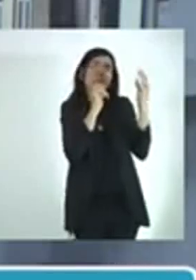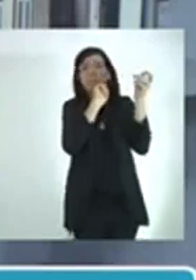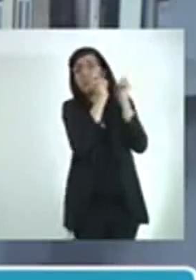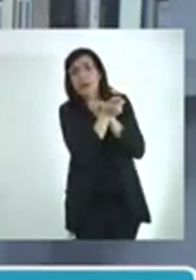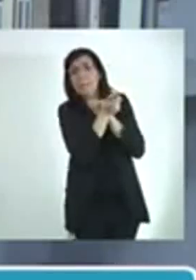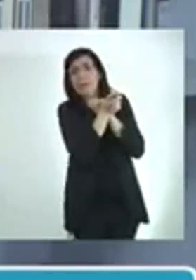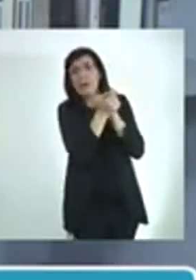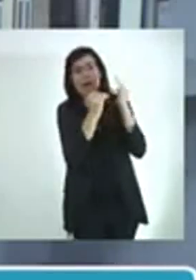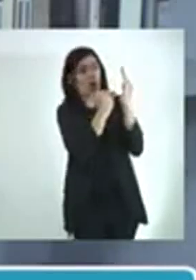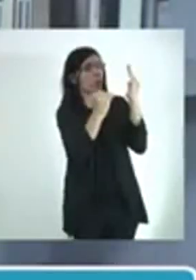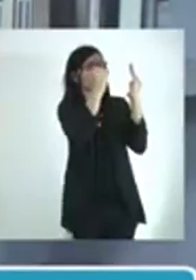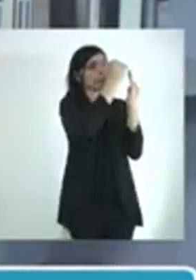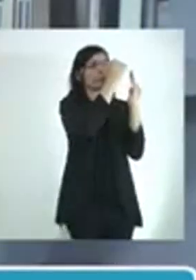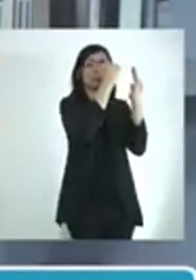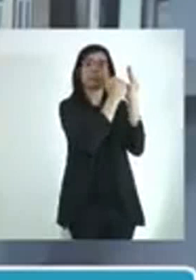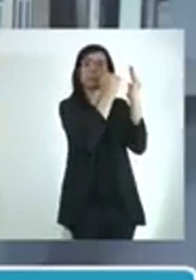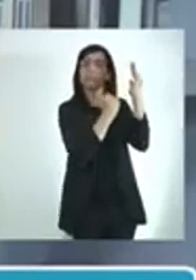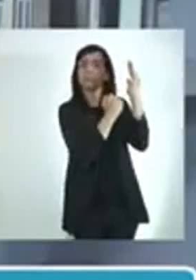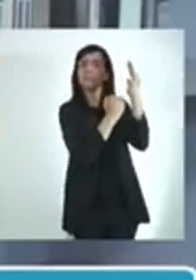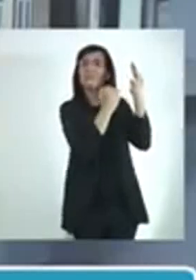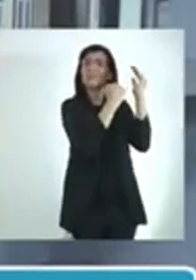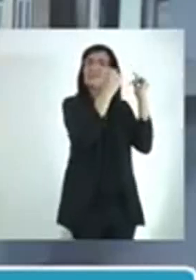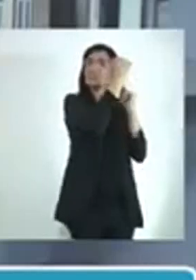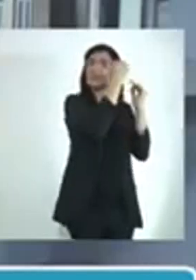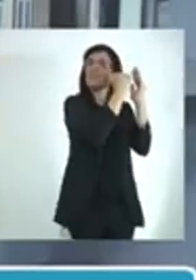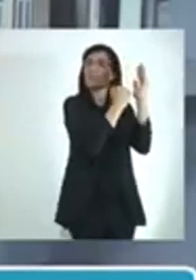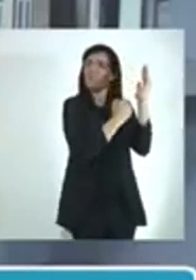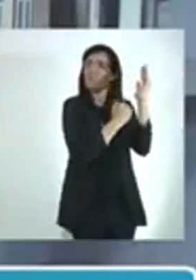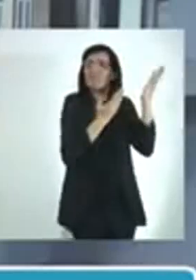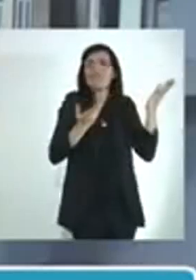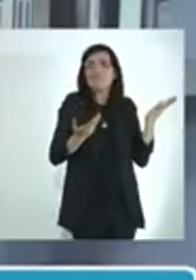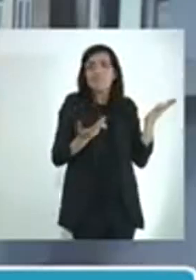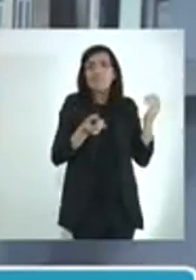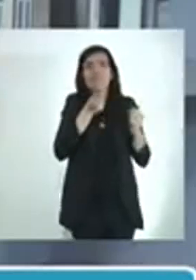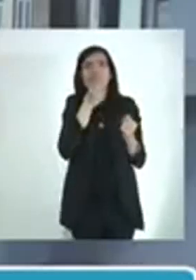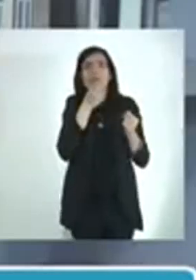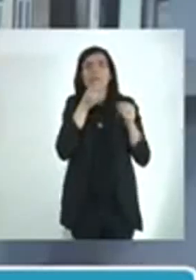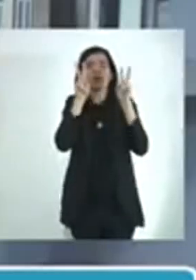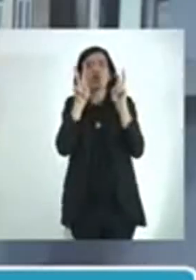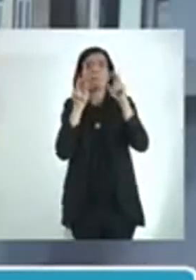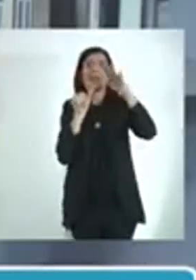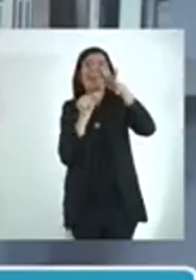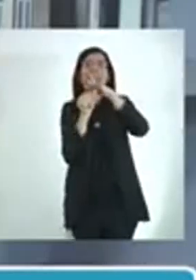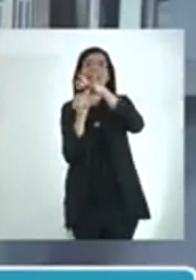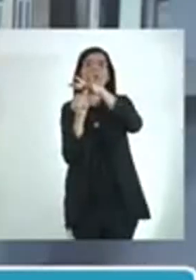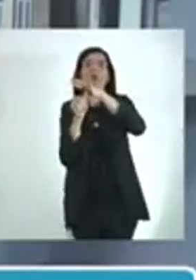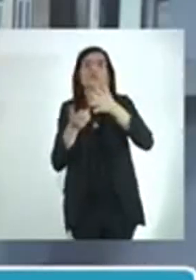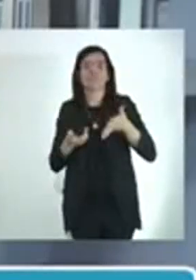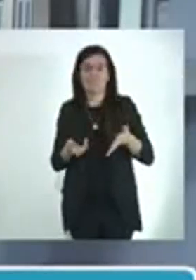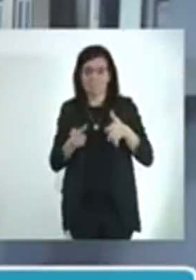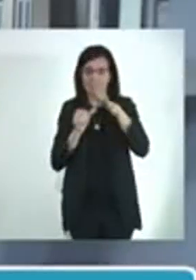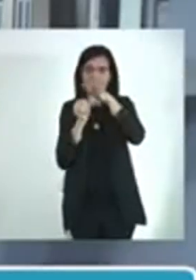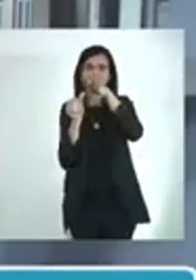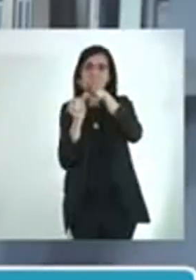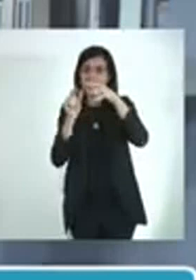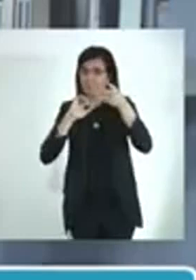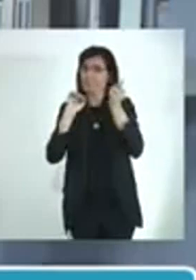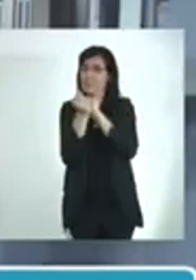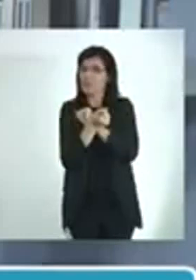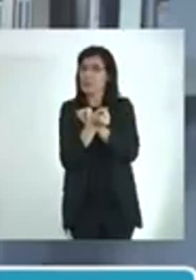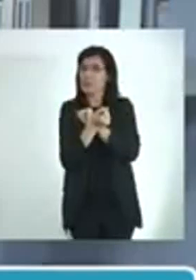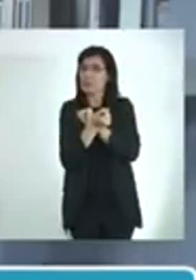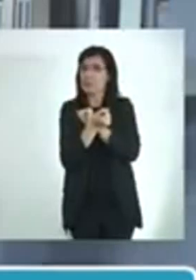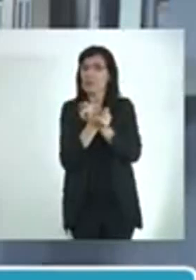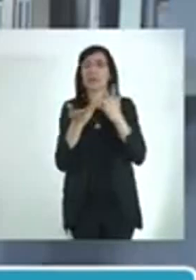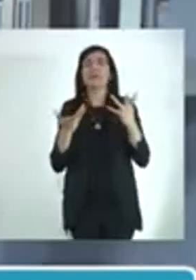le damos una vuelta de tuerca más y proponemos, por ejemplo, que tenga perspectiva de género. ¿Por qué no seguir diciendo, cuando enseñamos a leer y escribir,